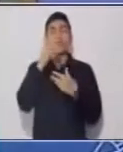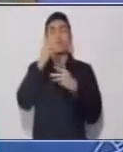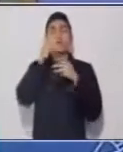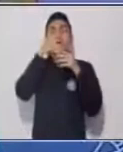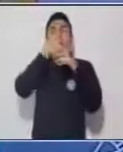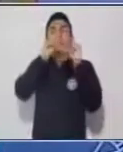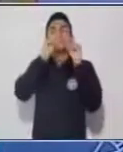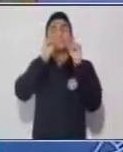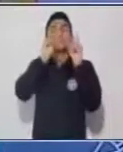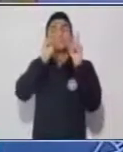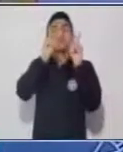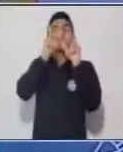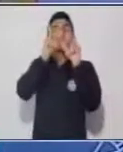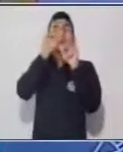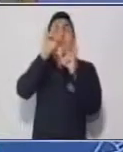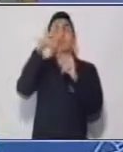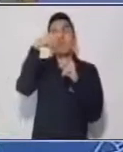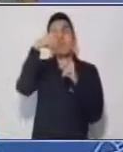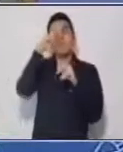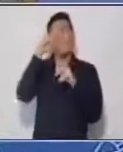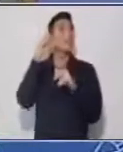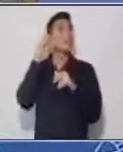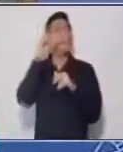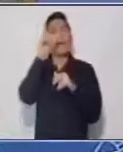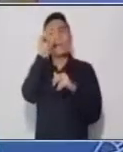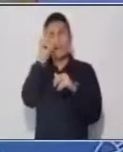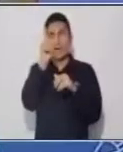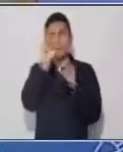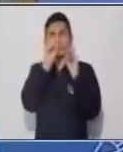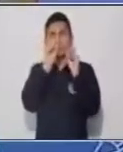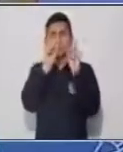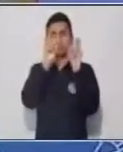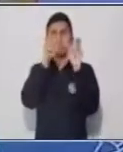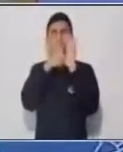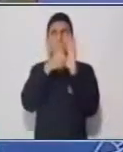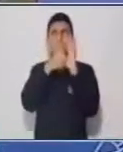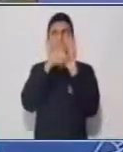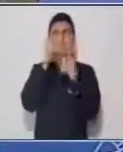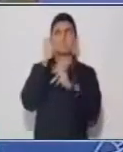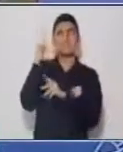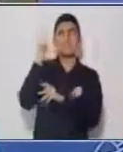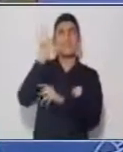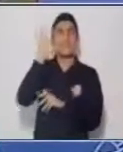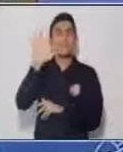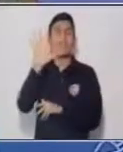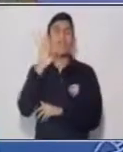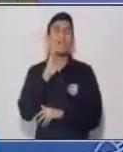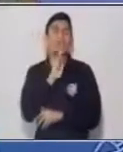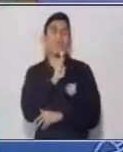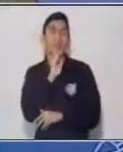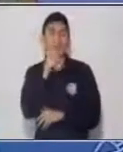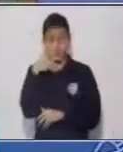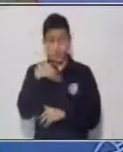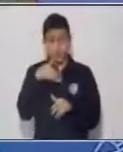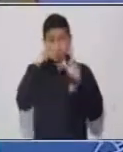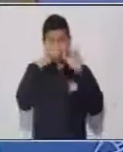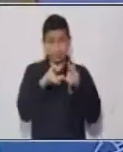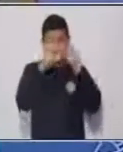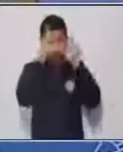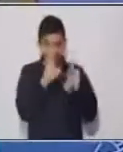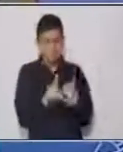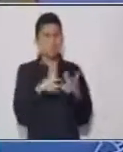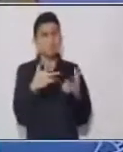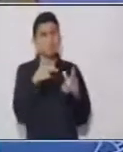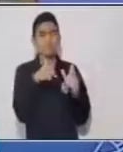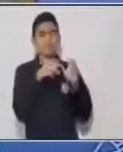Introducción a Integrales del área de Matemática para el grado de Quinto Bachillerato. Si en casa de alguna persona con